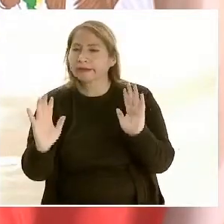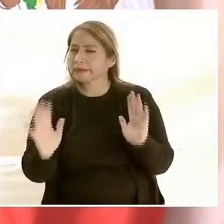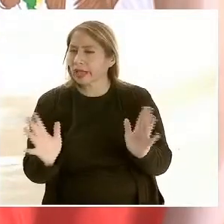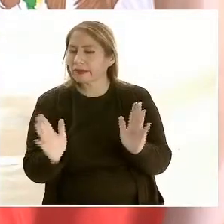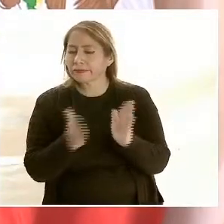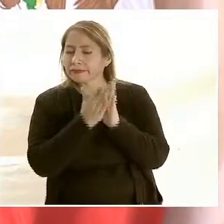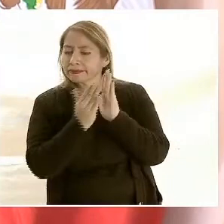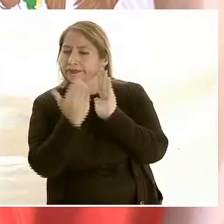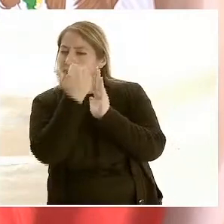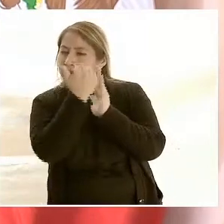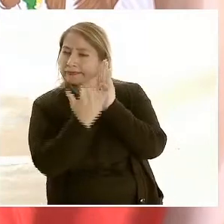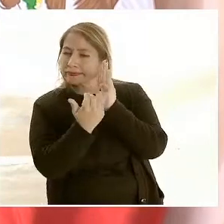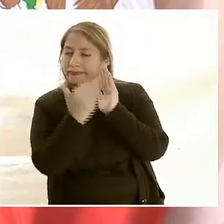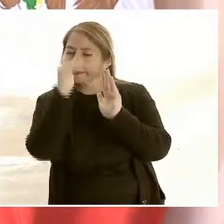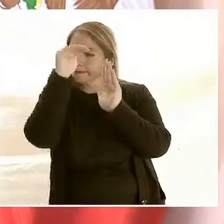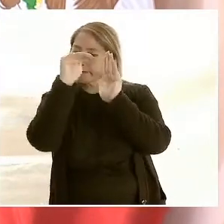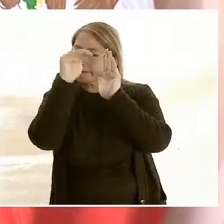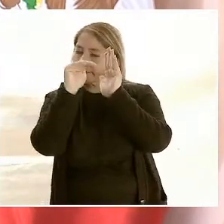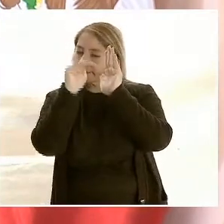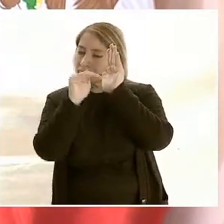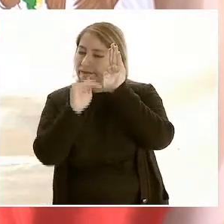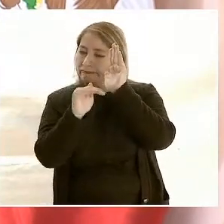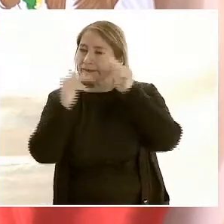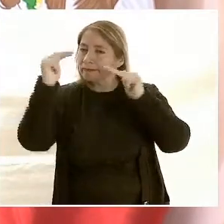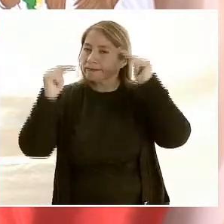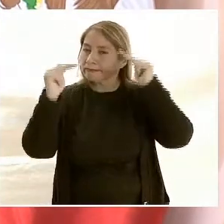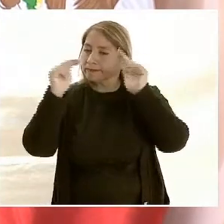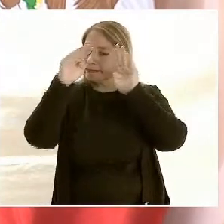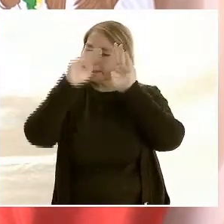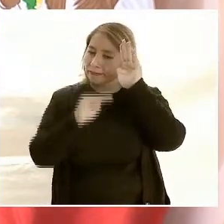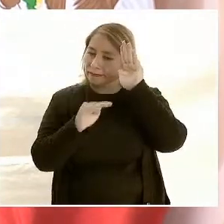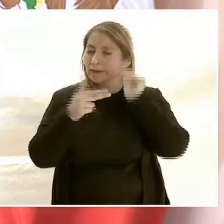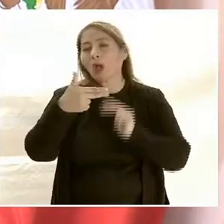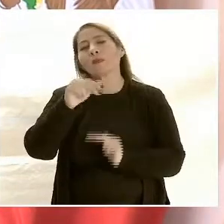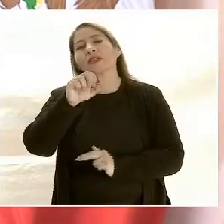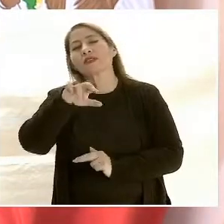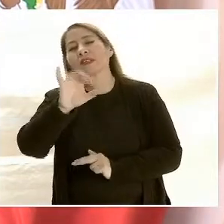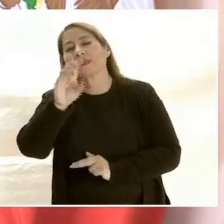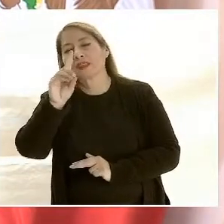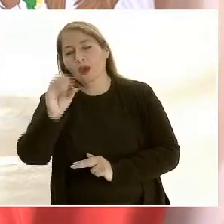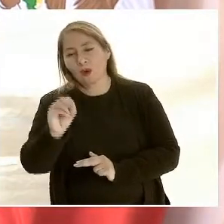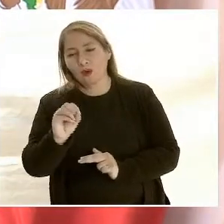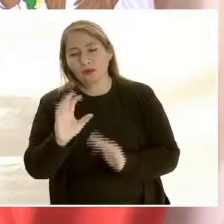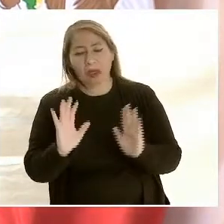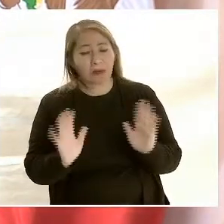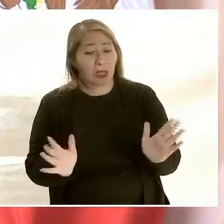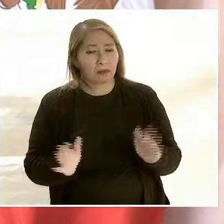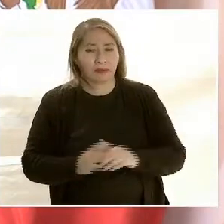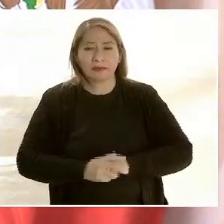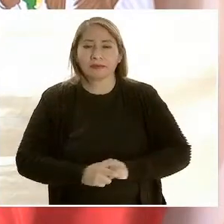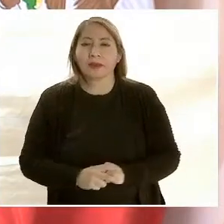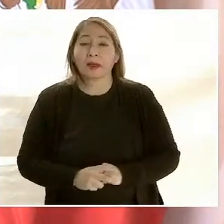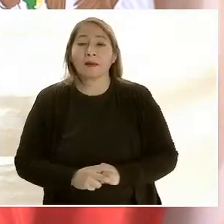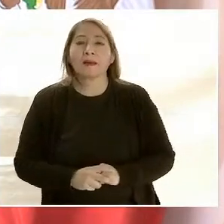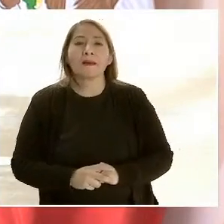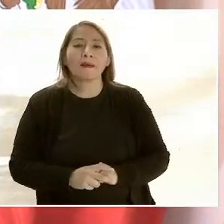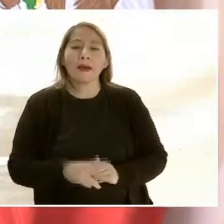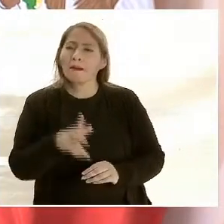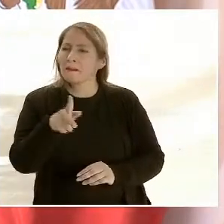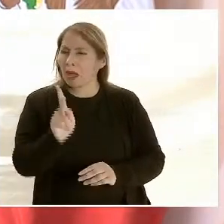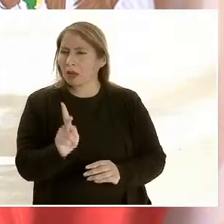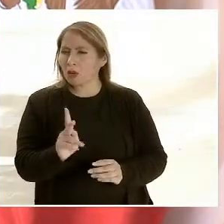estamos bajando este delito, no solo porque trabajamos todos